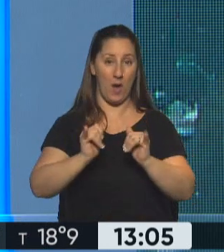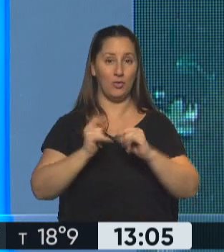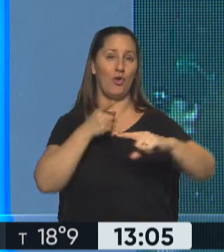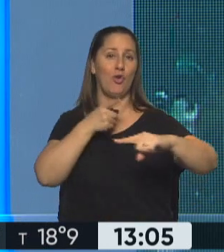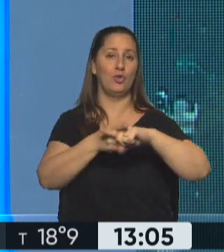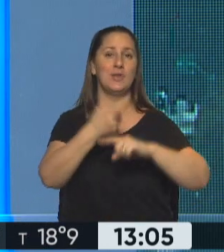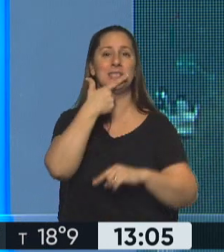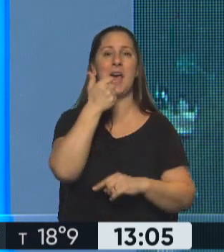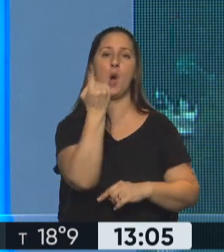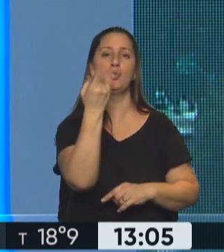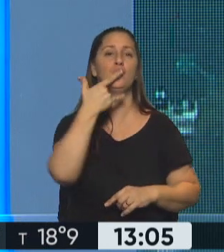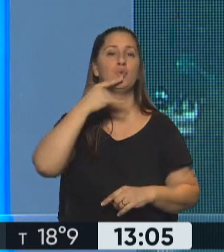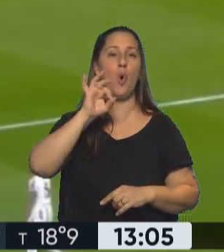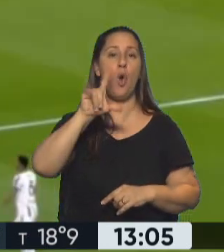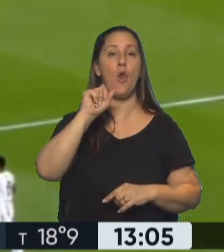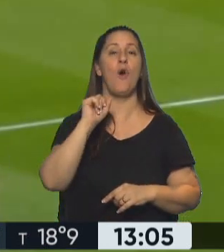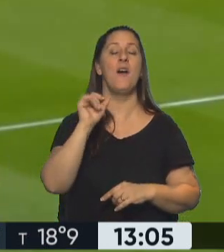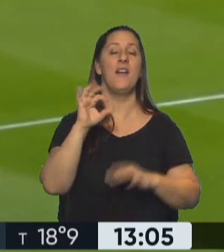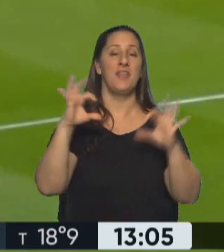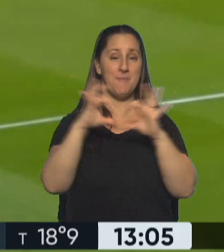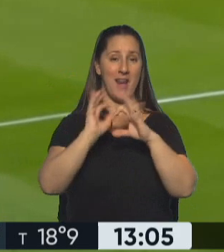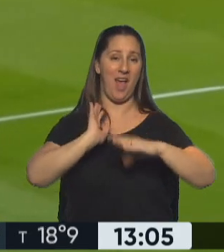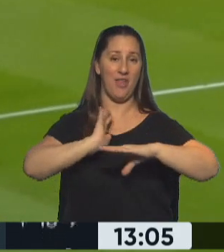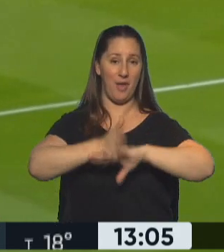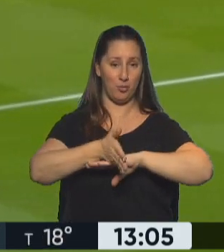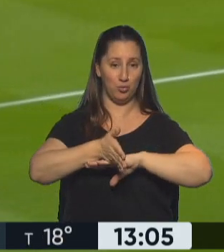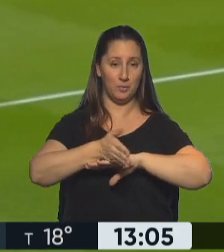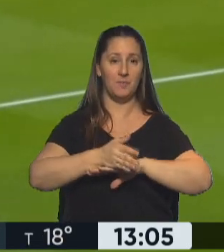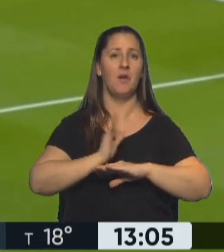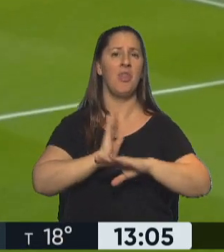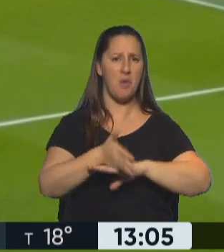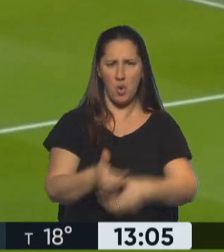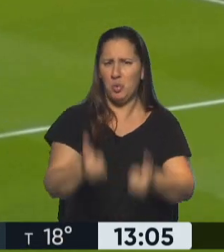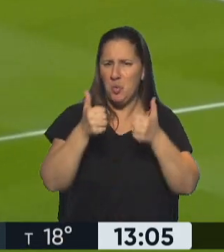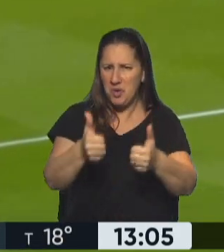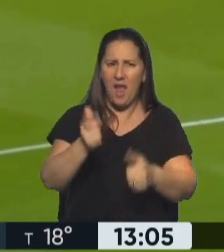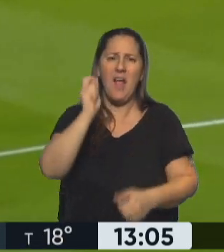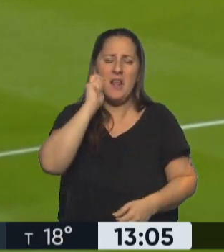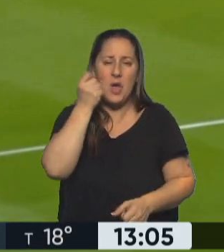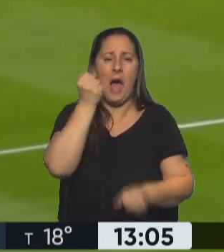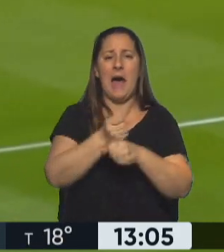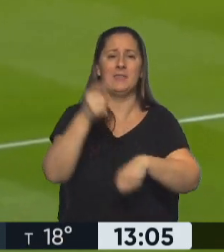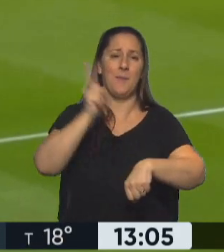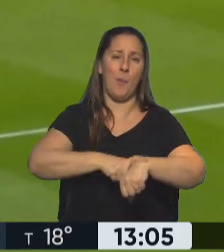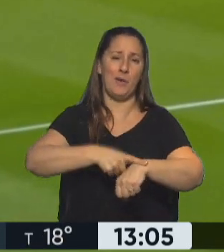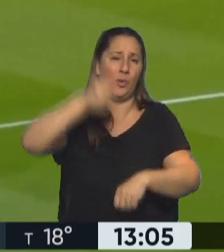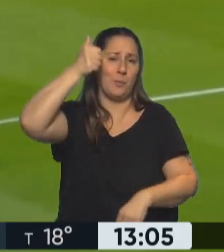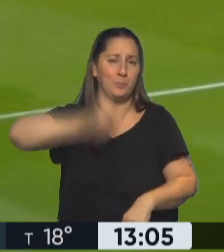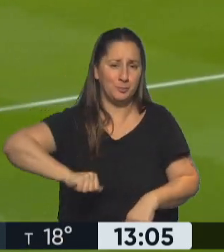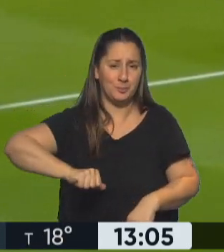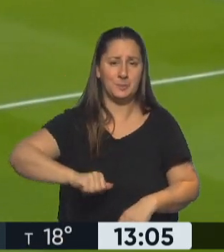enfrentando al Sassuolo. Debut para el Fideo. Debut que tuvo todo bueno, todo lindo, hasta que se lesiona. Porque